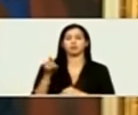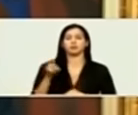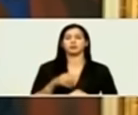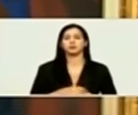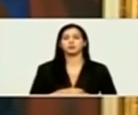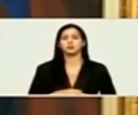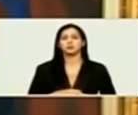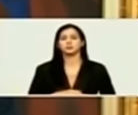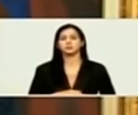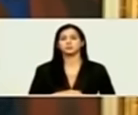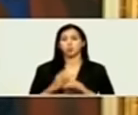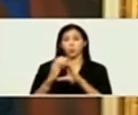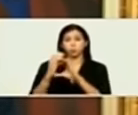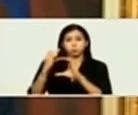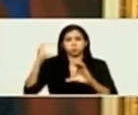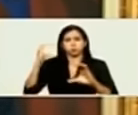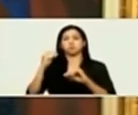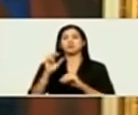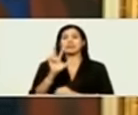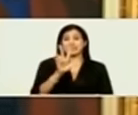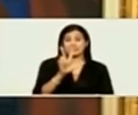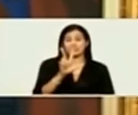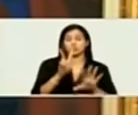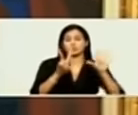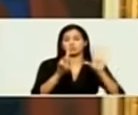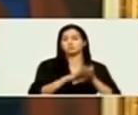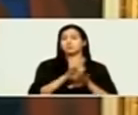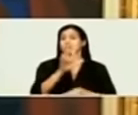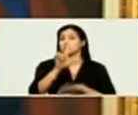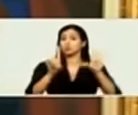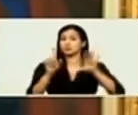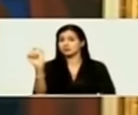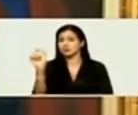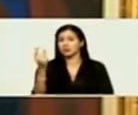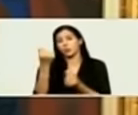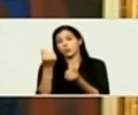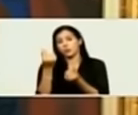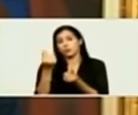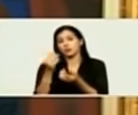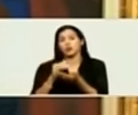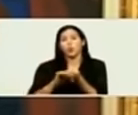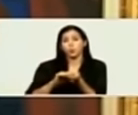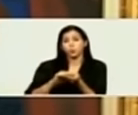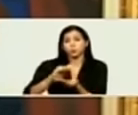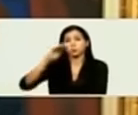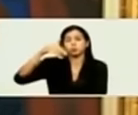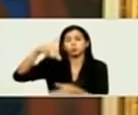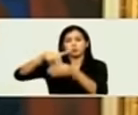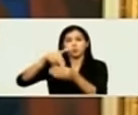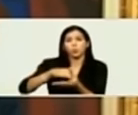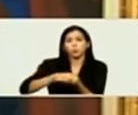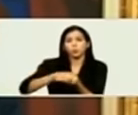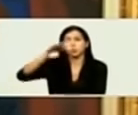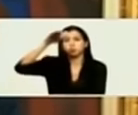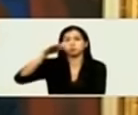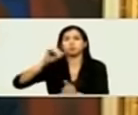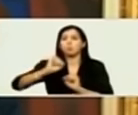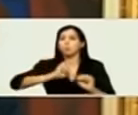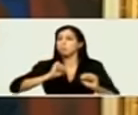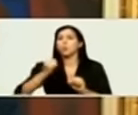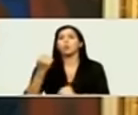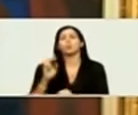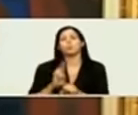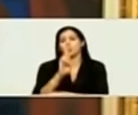ninguna acción segundo lugar él alega ahí que eso es un acto de traición a la patria lo cual es totalmente incierto